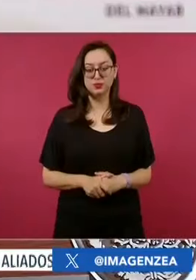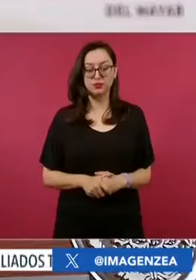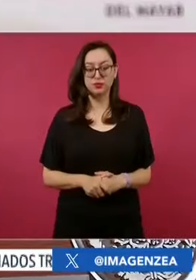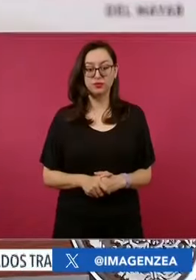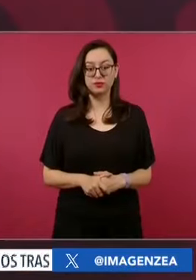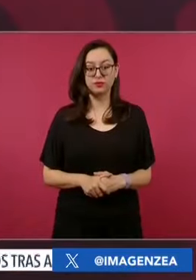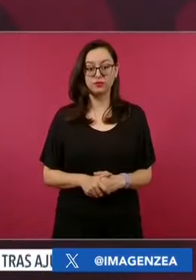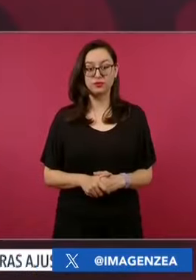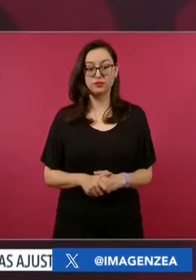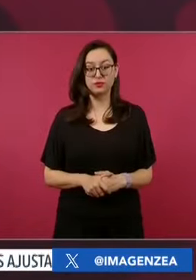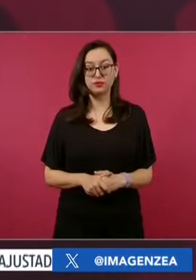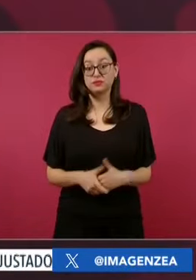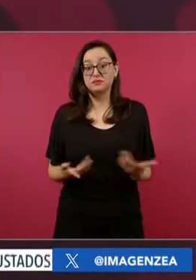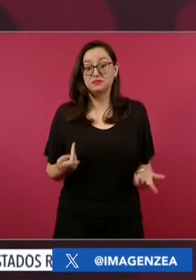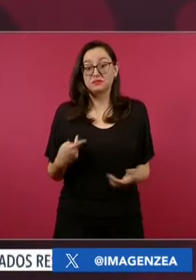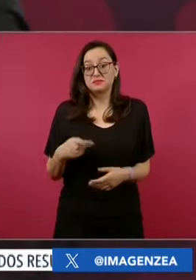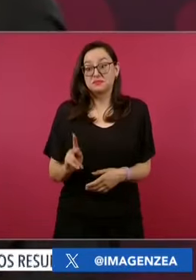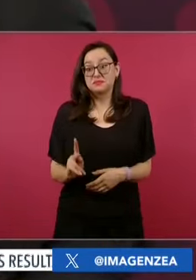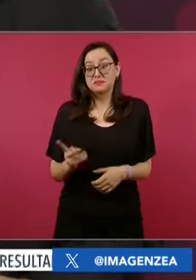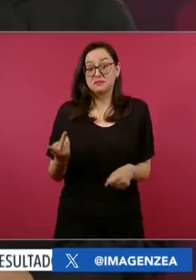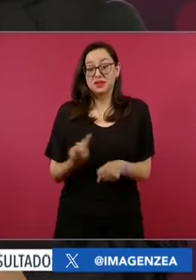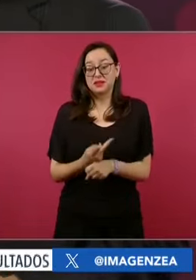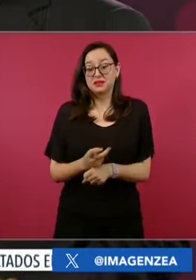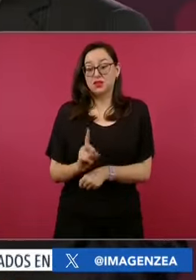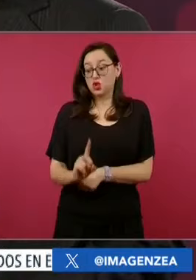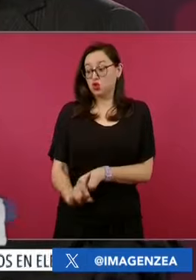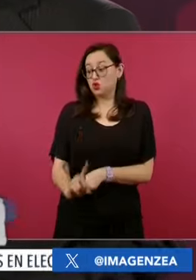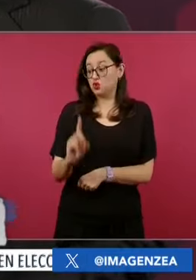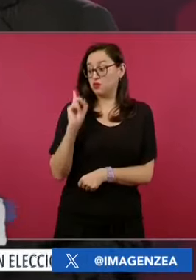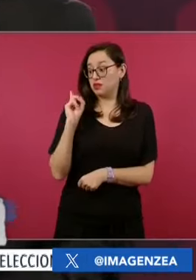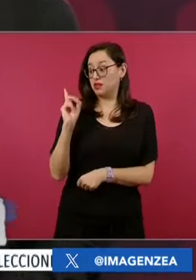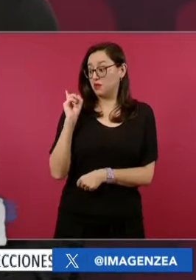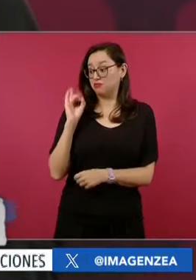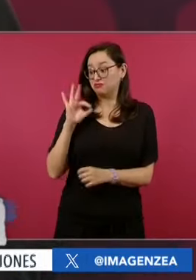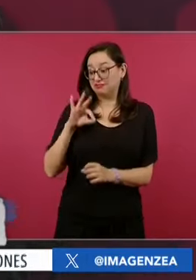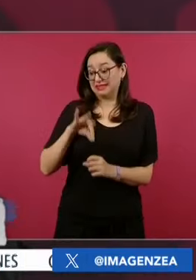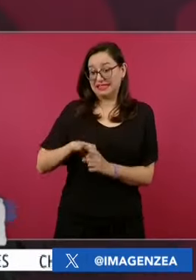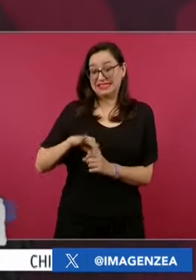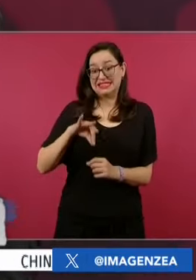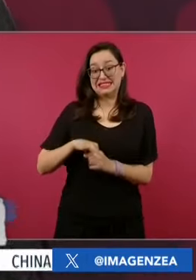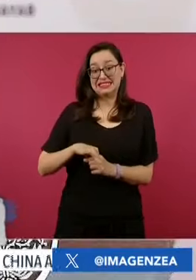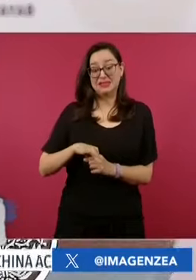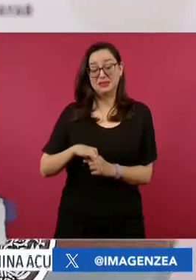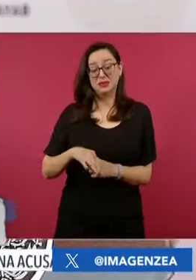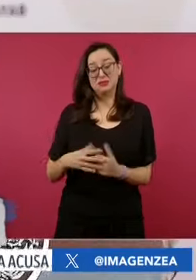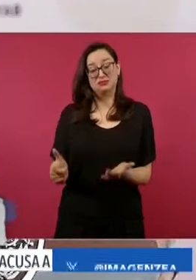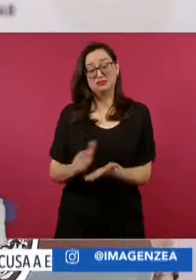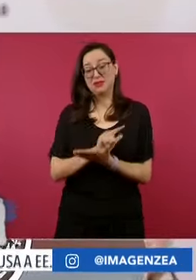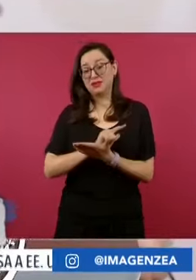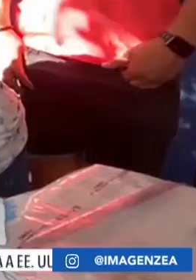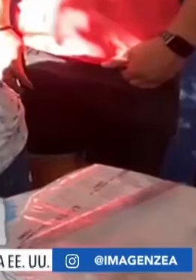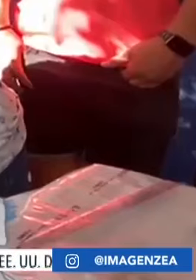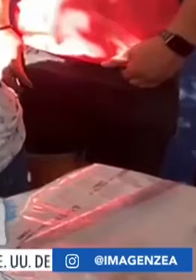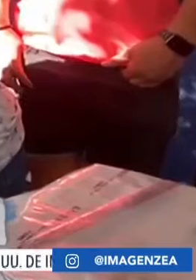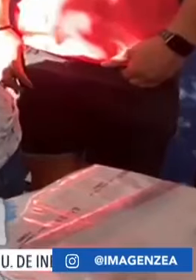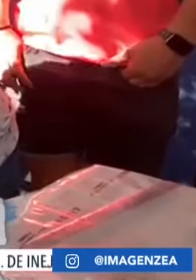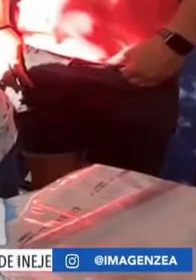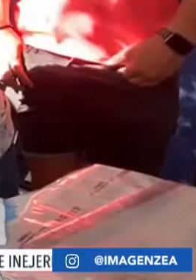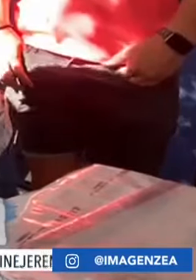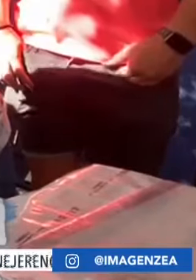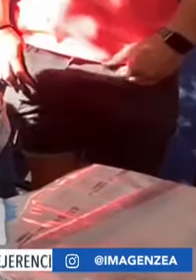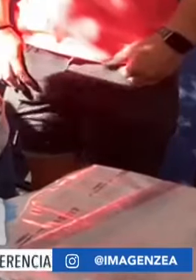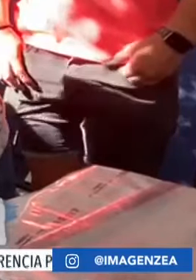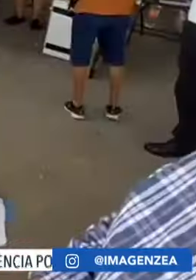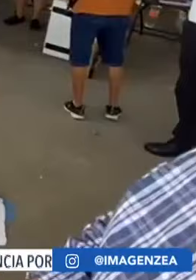La elección del domingo es la elección más limpia y más libre que ha